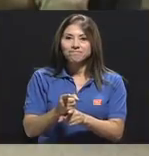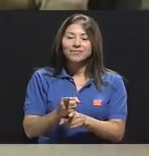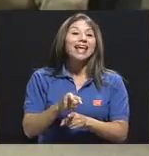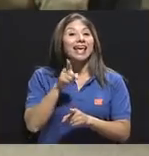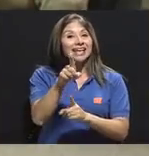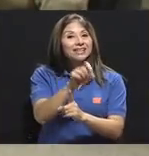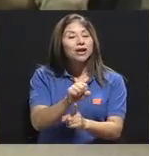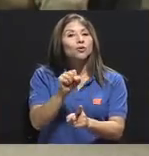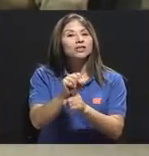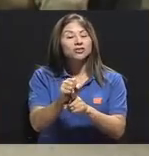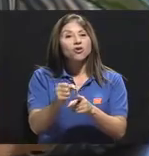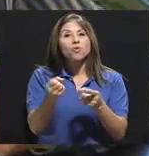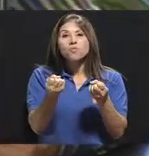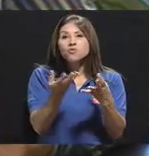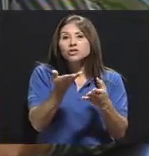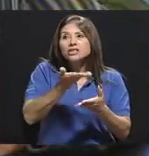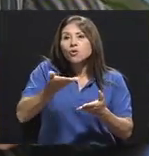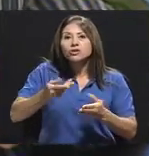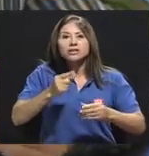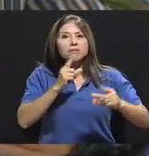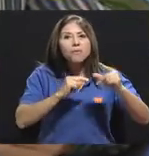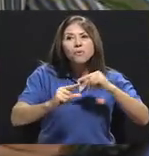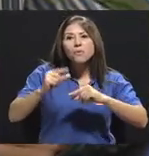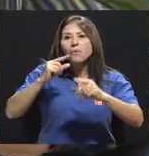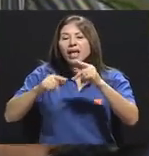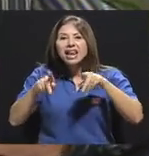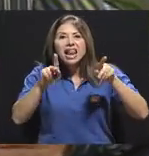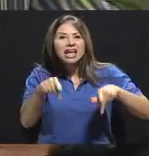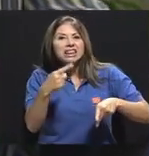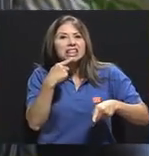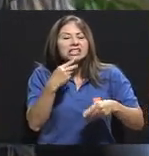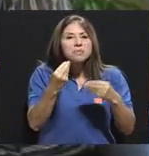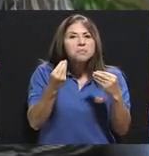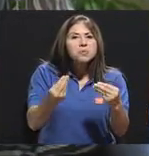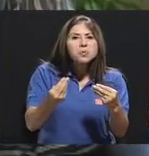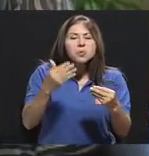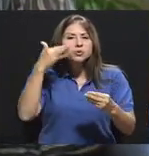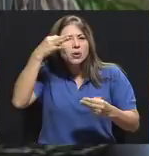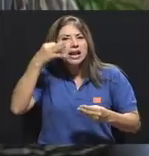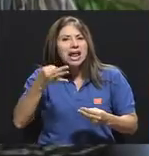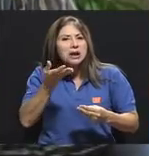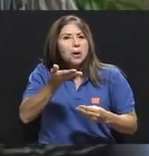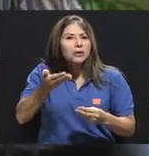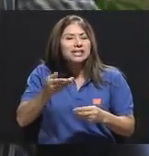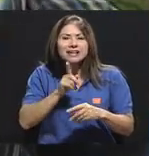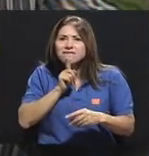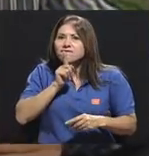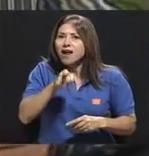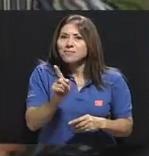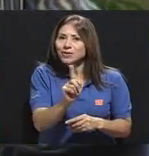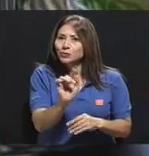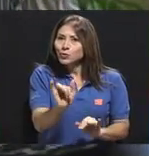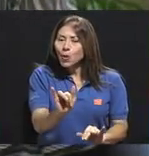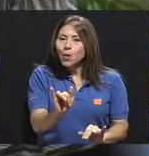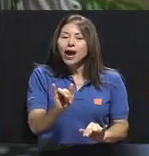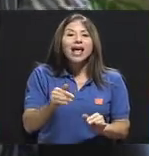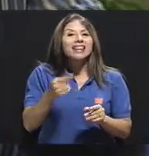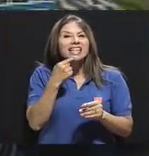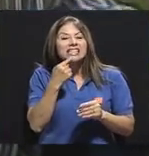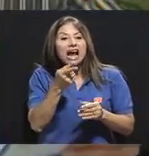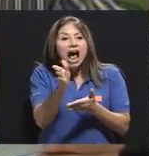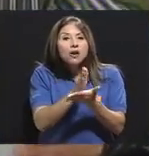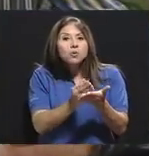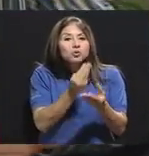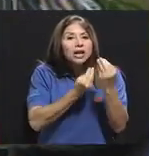conlleva mucho mito y la gente en la calle habla mucho y te dice mucho y asocia este ciertos alimentos con colesterol